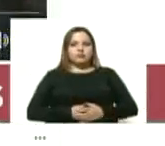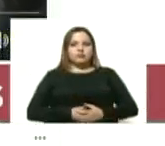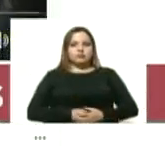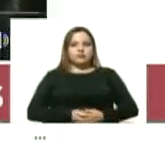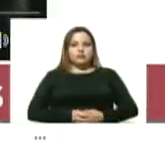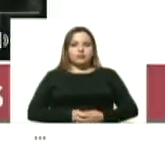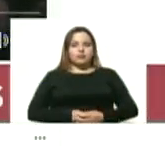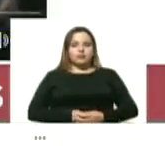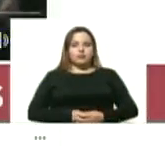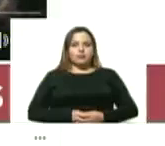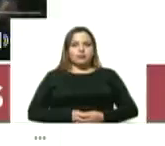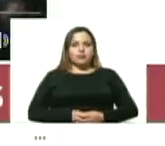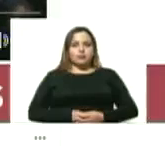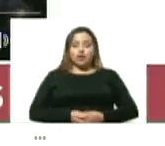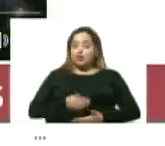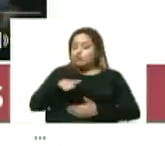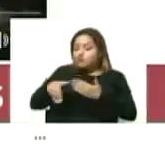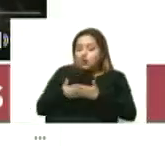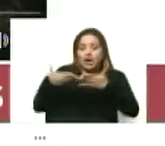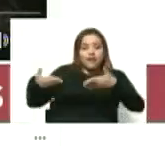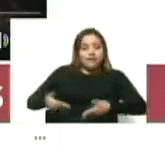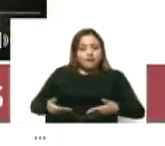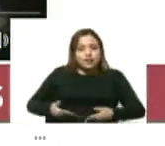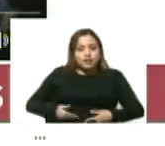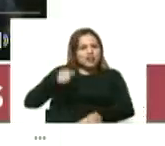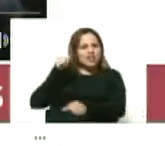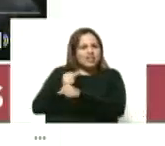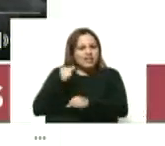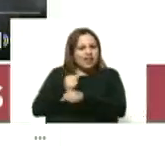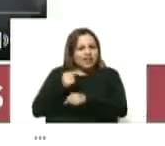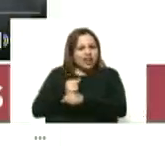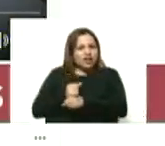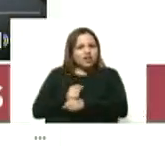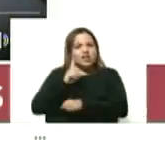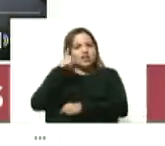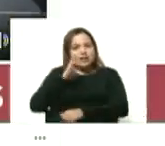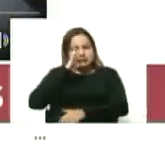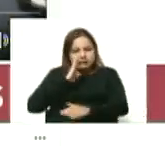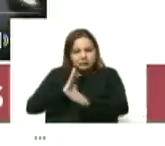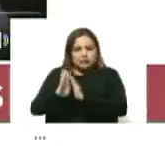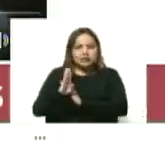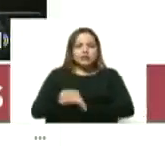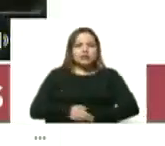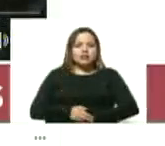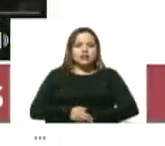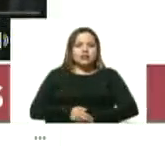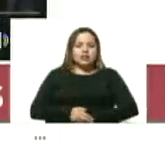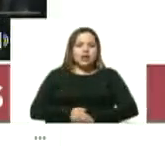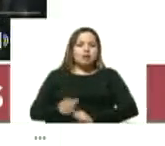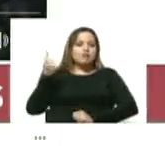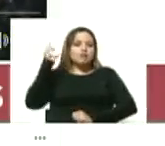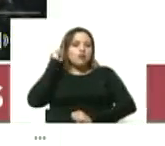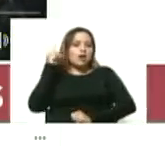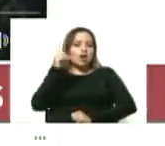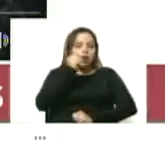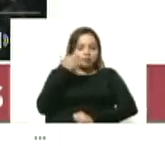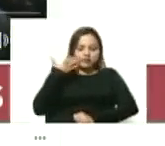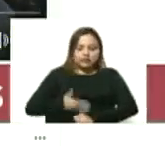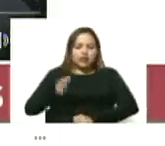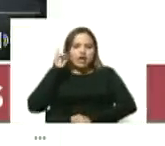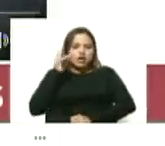dedicación, el trabajo que es precisamente negación y disciplina, heroína y héroe azul, como lo